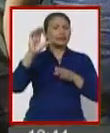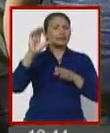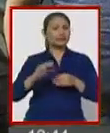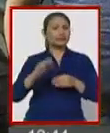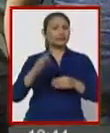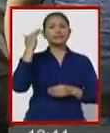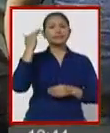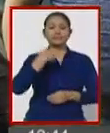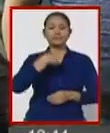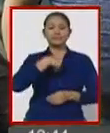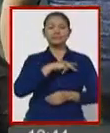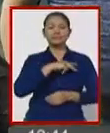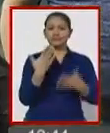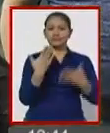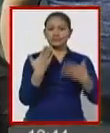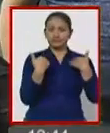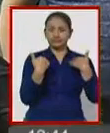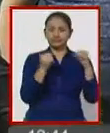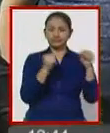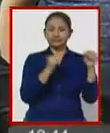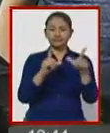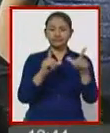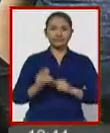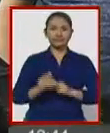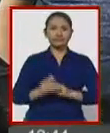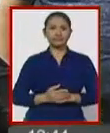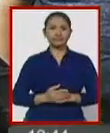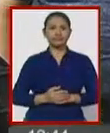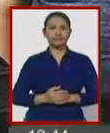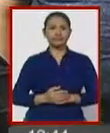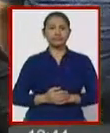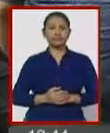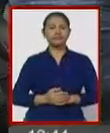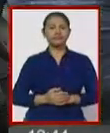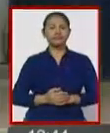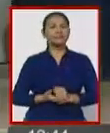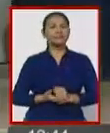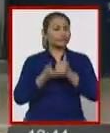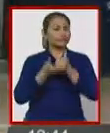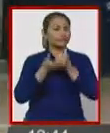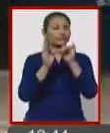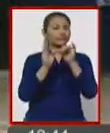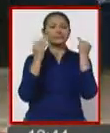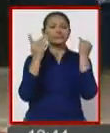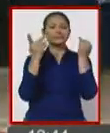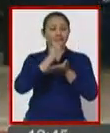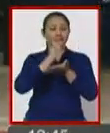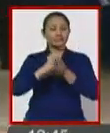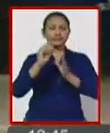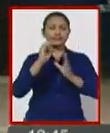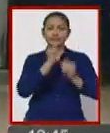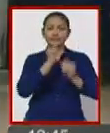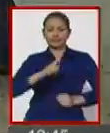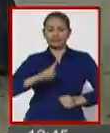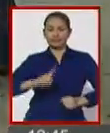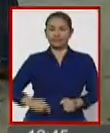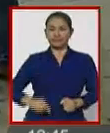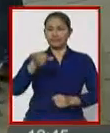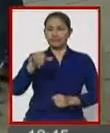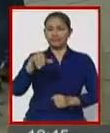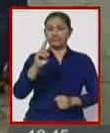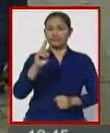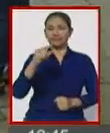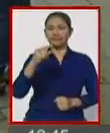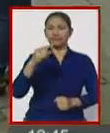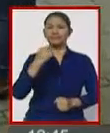Porque nosotros tenemos esa disponibilidad de ponerle el pecho a la institución. El secretario de Comunicación de la Alcaldía, Jorge